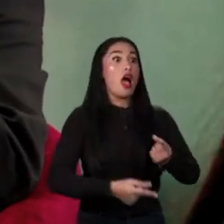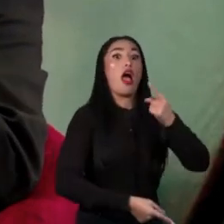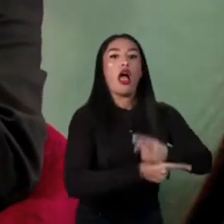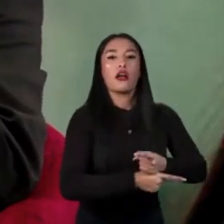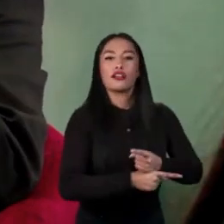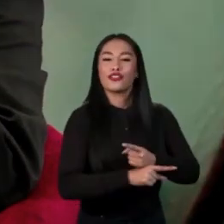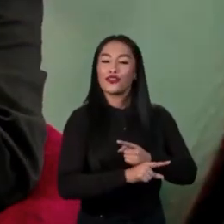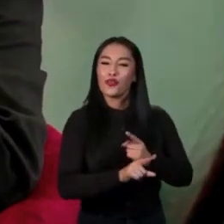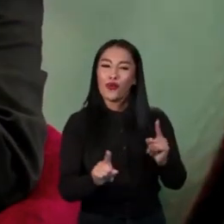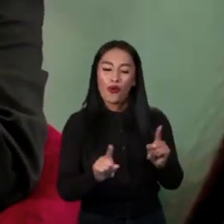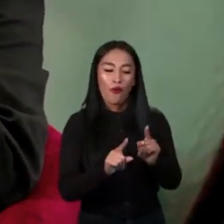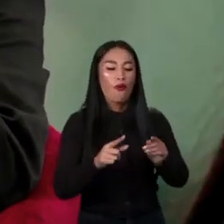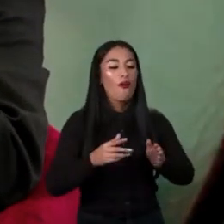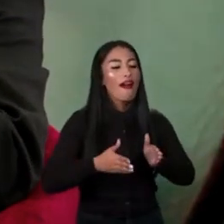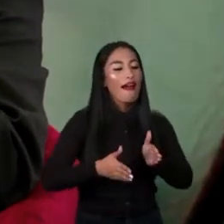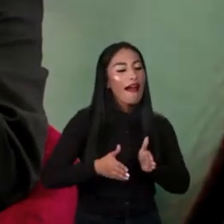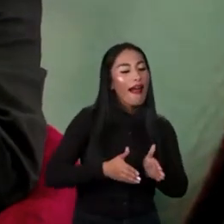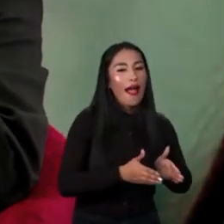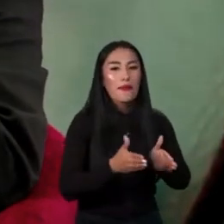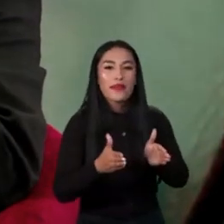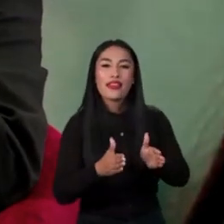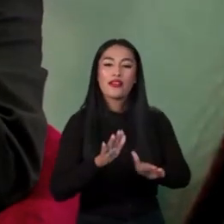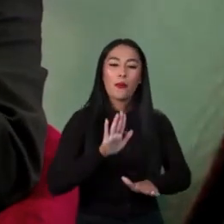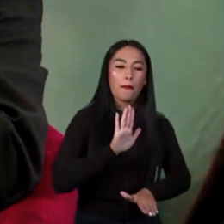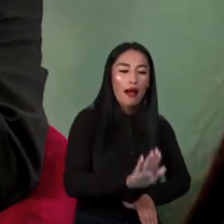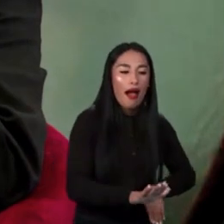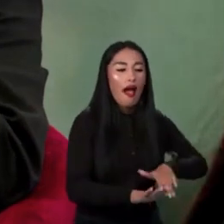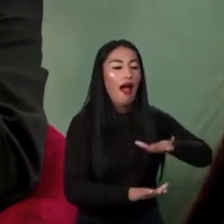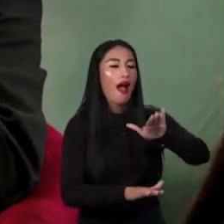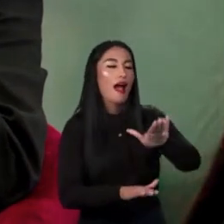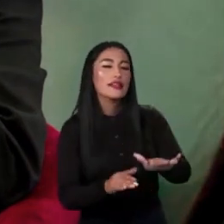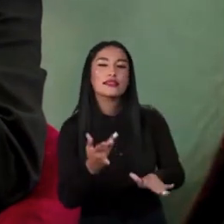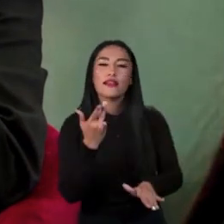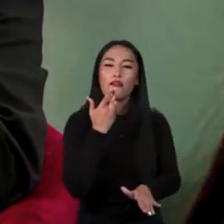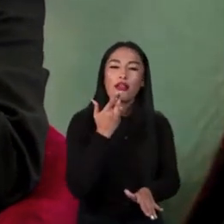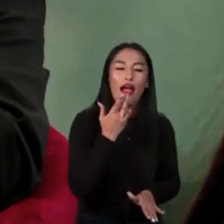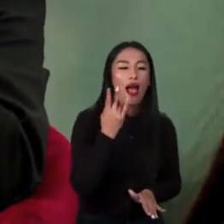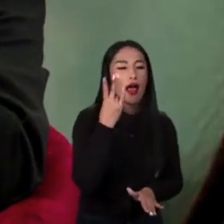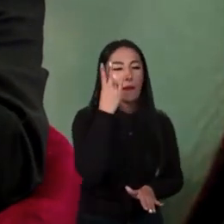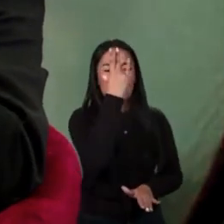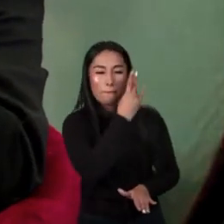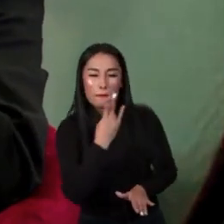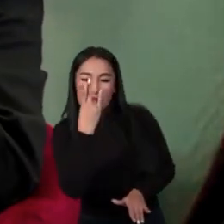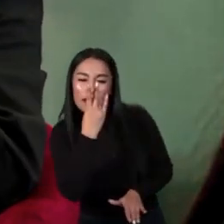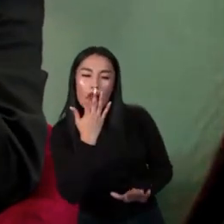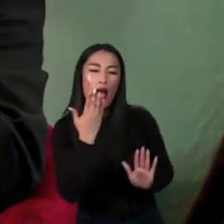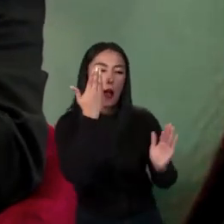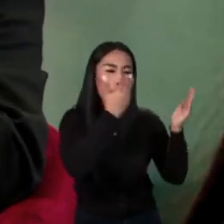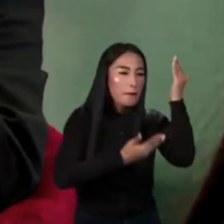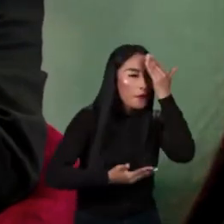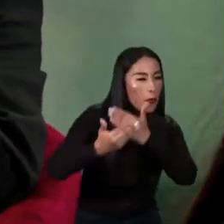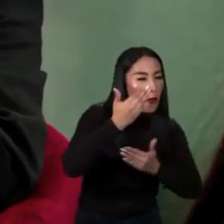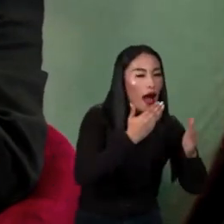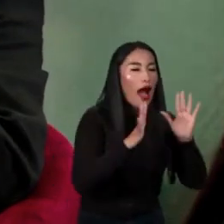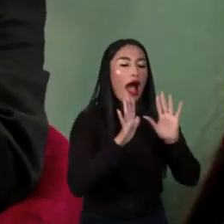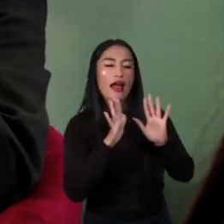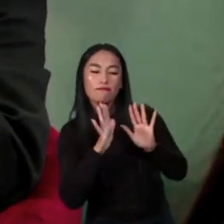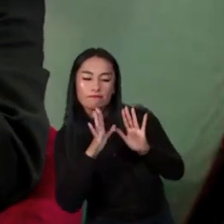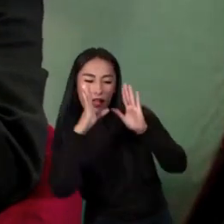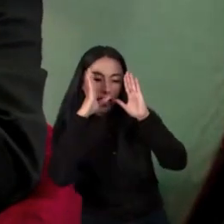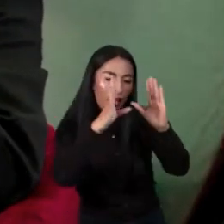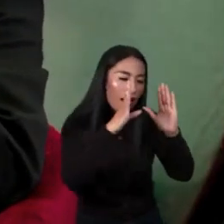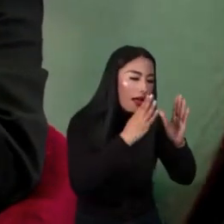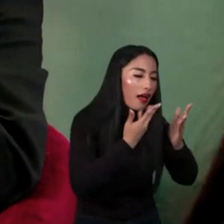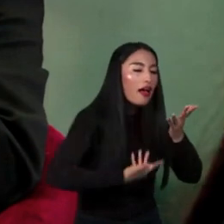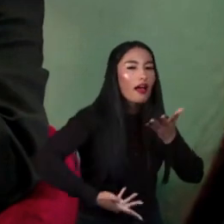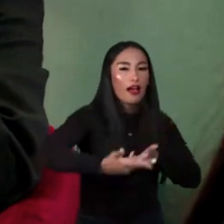para lograr finalmente que aquello con lo que estamos comprometidos, una sociedad más justa, más equitativa,